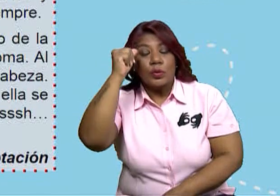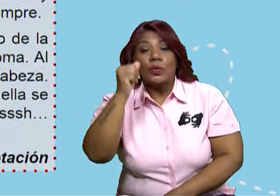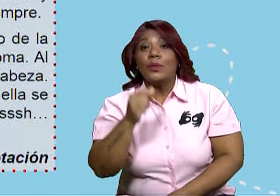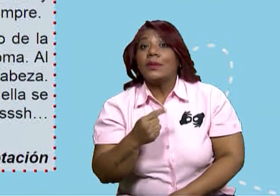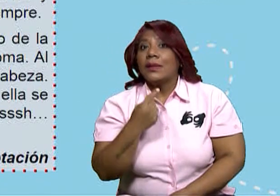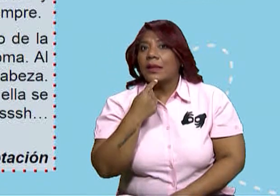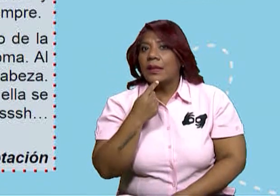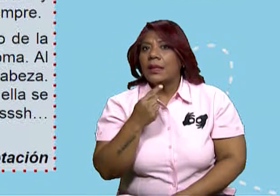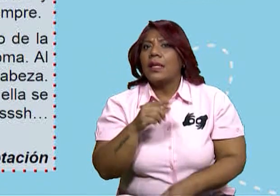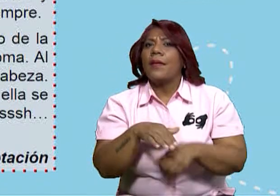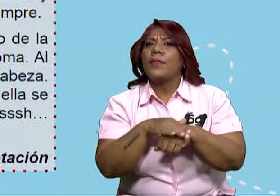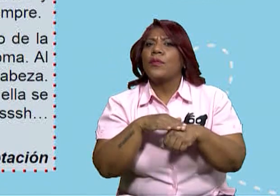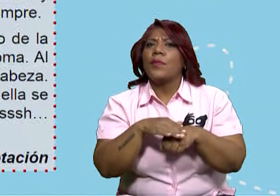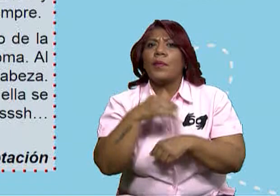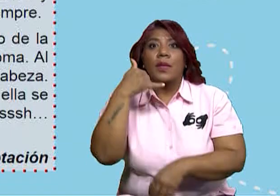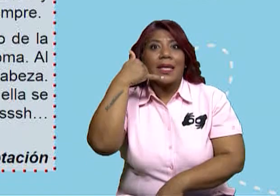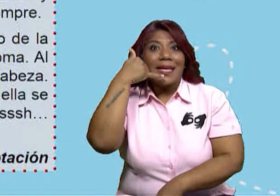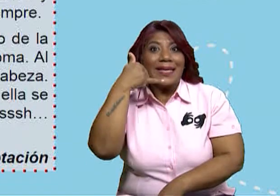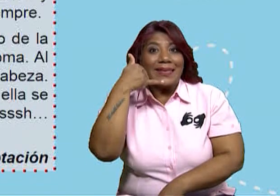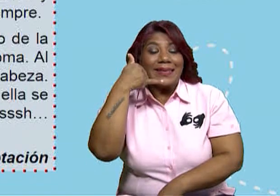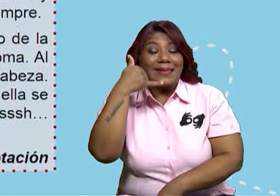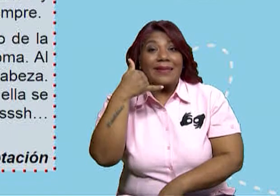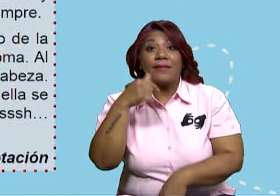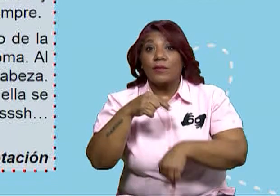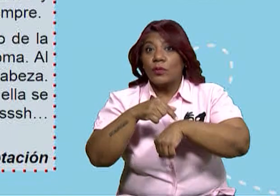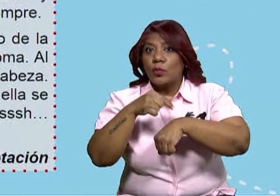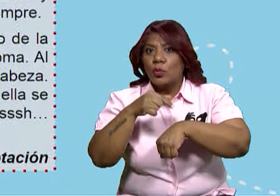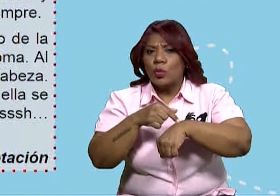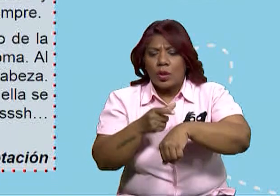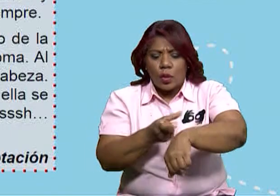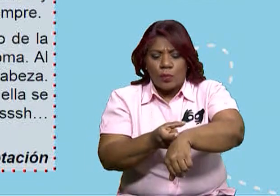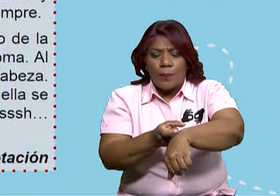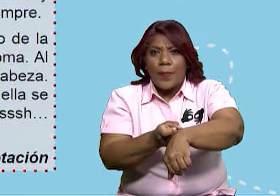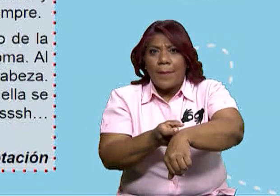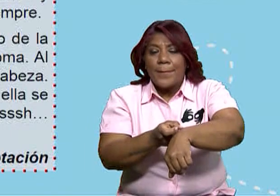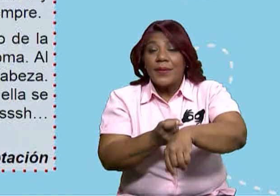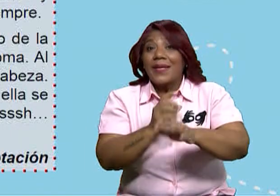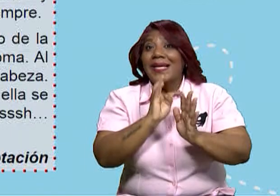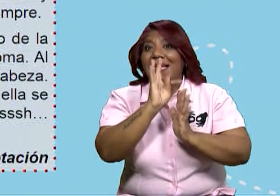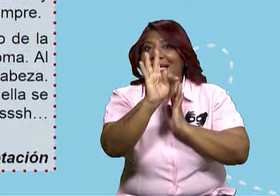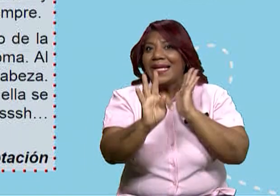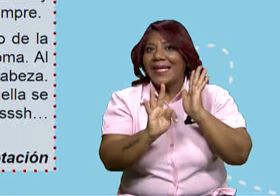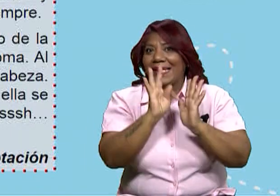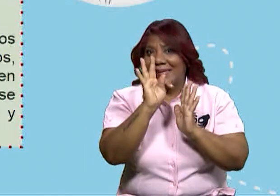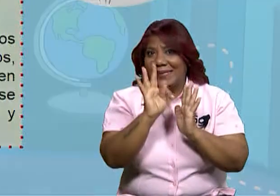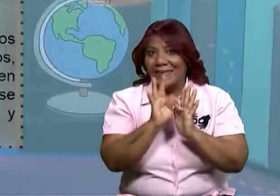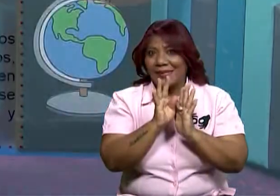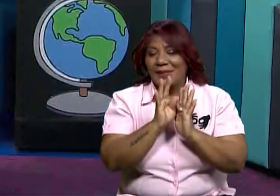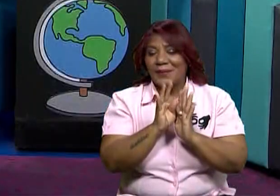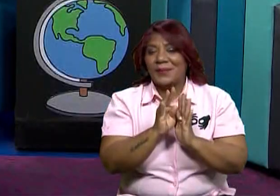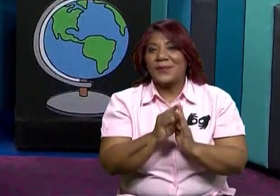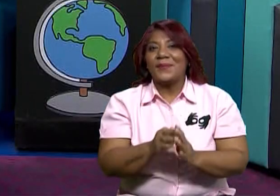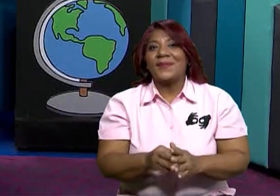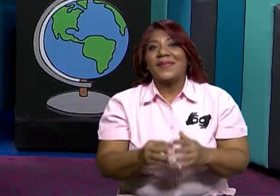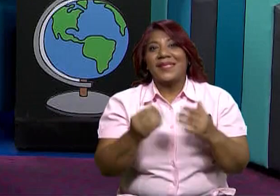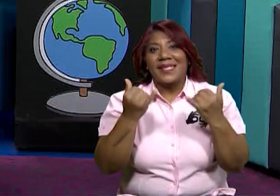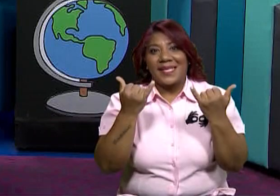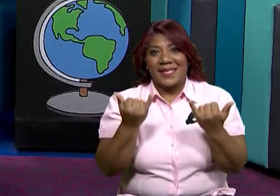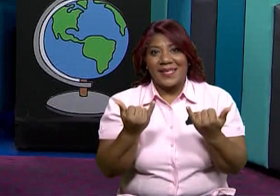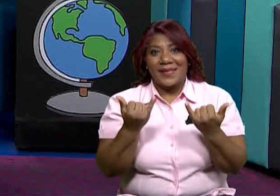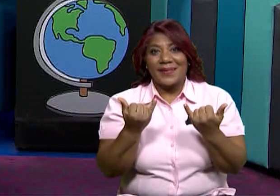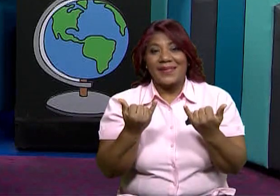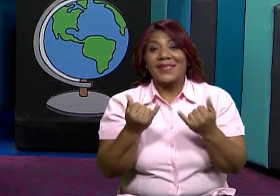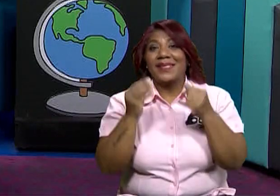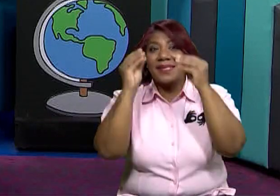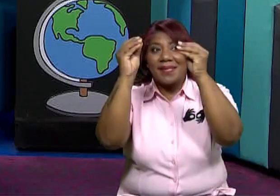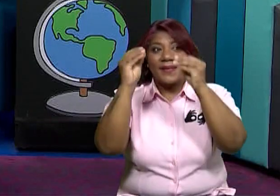acentuación, ortografía. Tenemos que ir mejorando nuestro nivel de lectura. Y les traigo esta